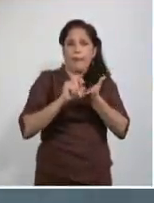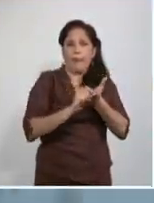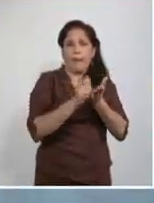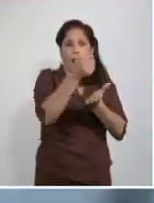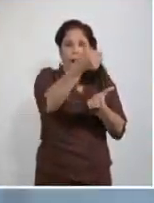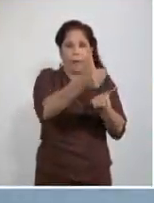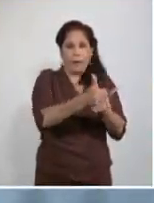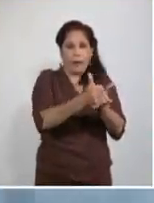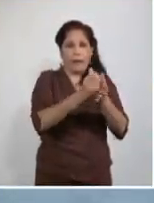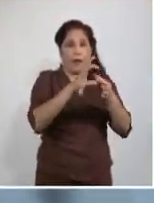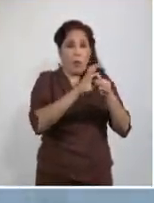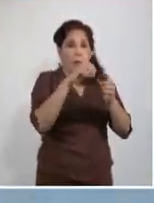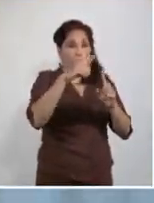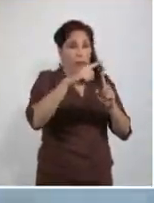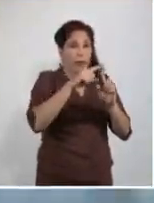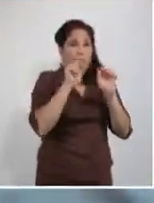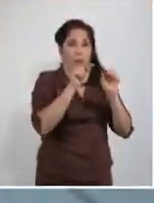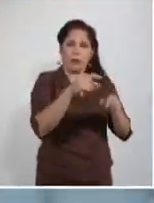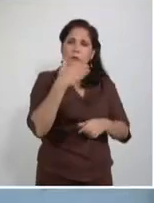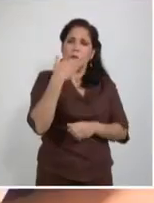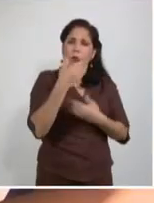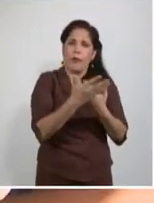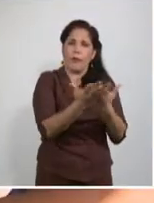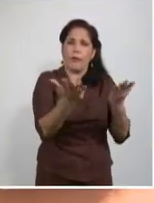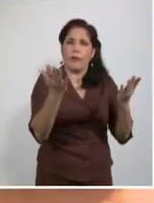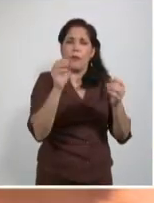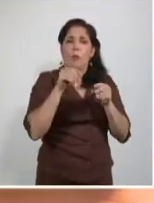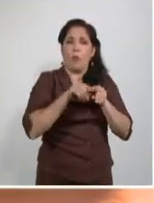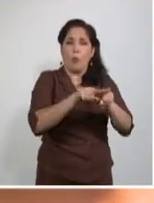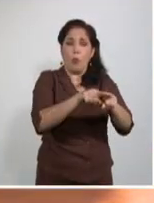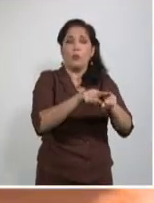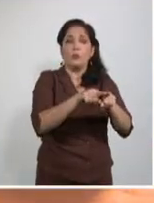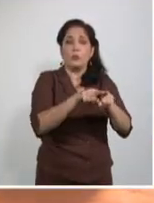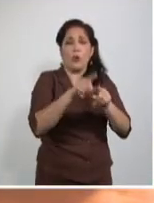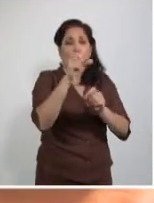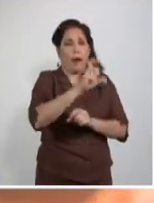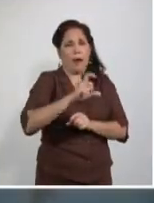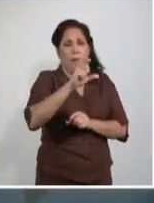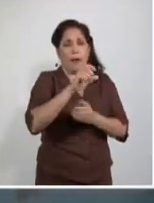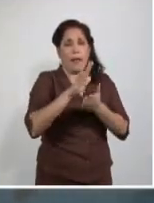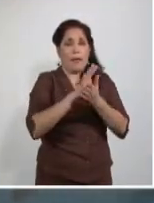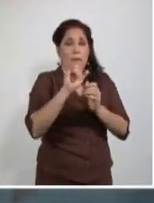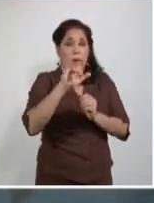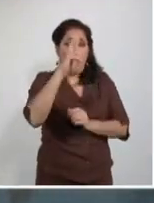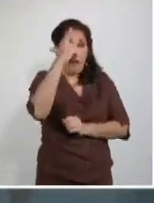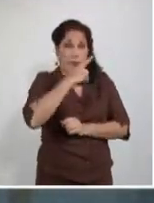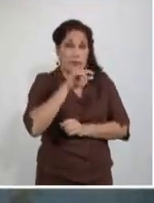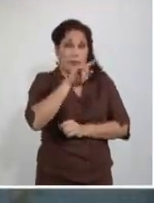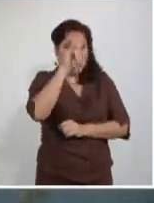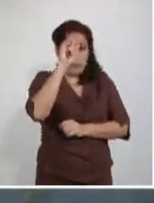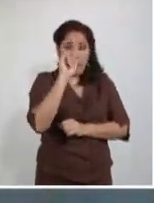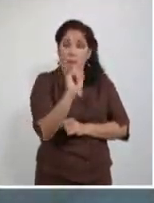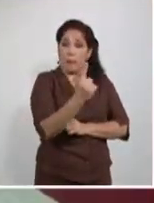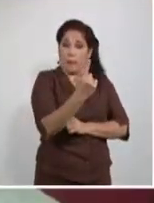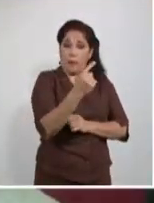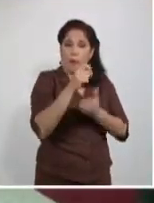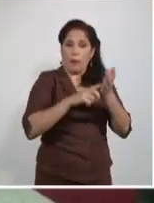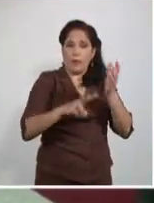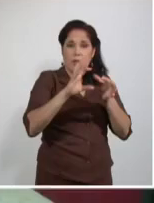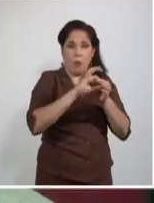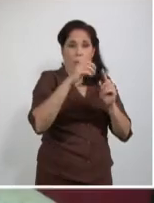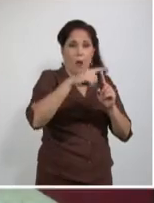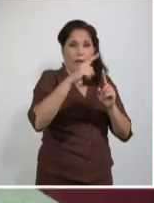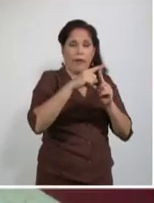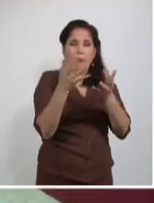capital provincial, beneficiada con su distribución junto a los municipios de Caimanera y Mías y de Niceto Pérez, los primeros de la provincia de Guantánamo